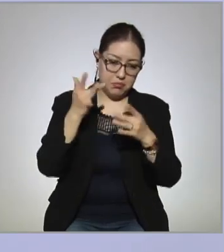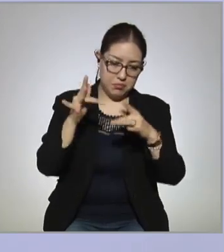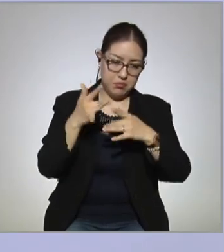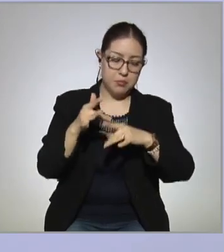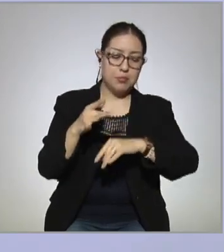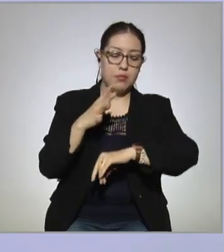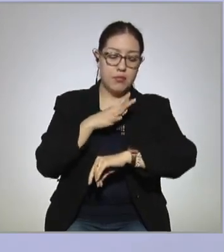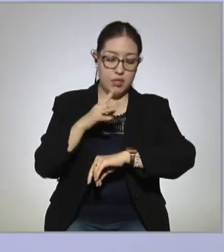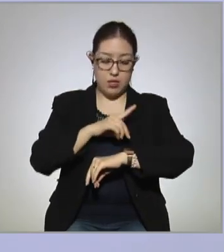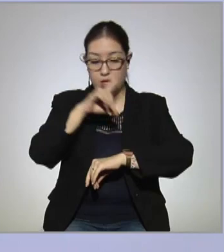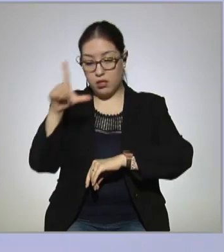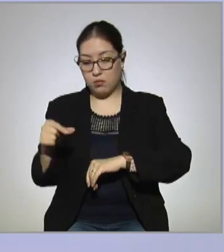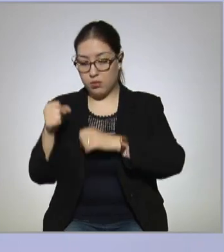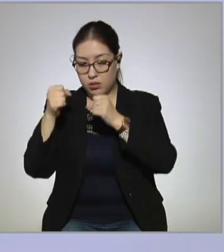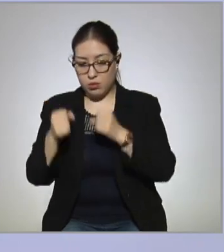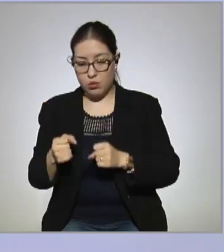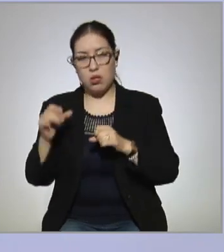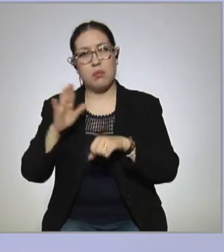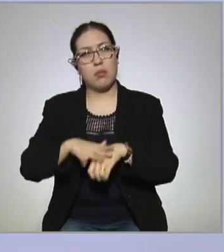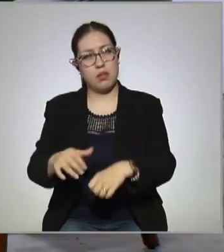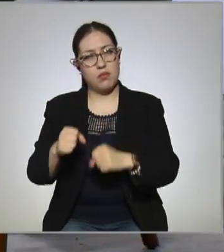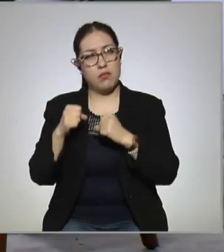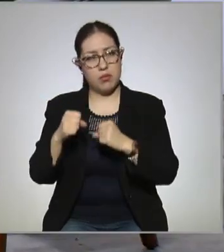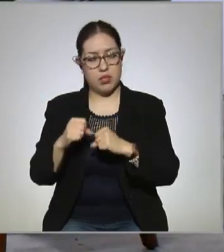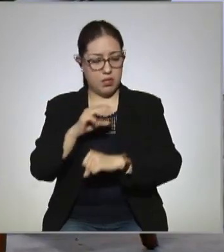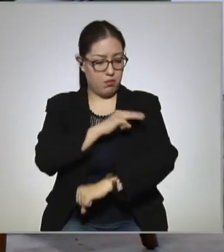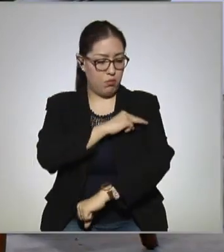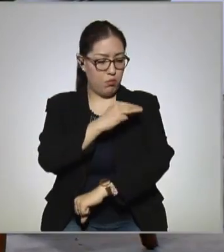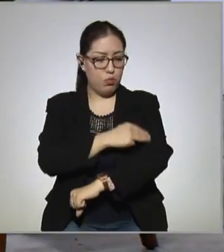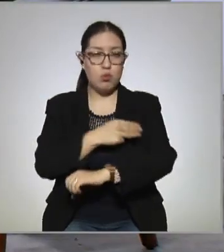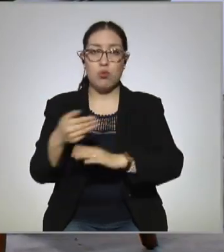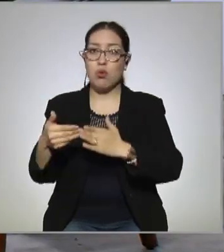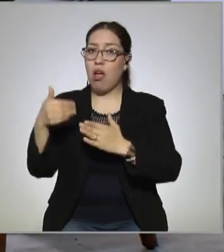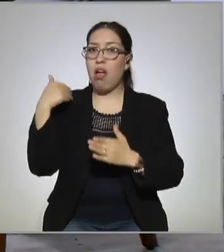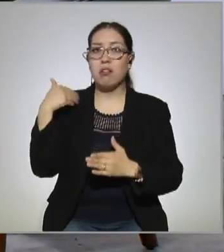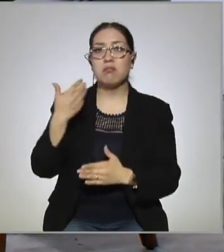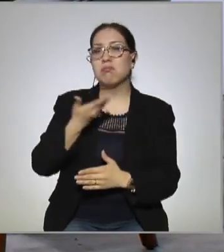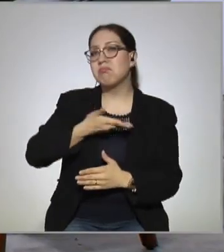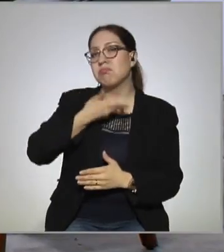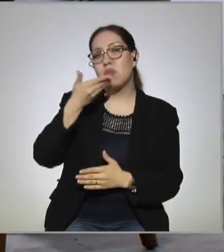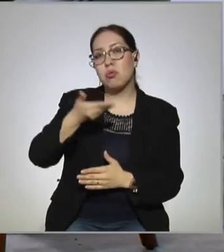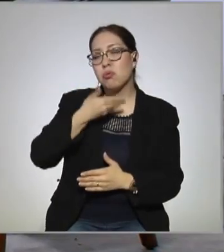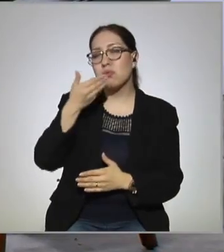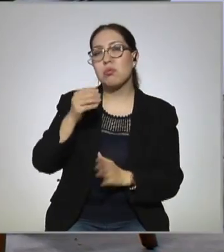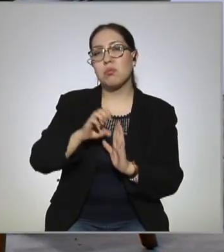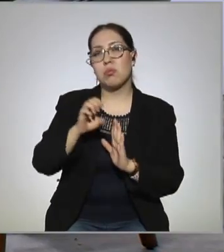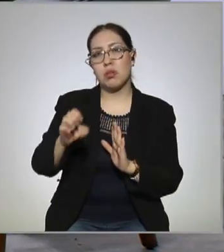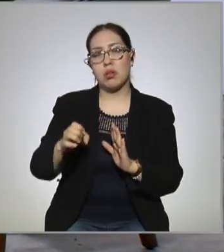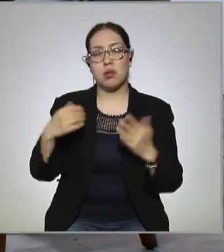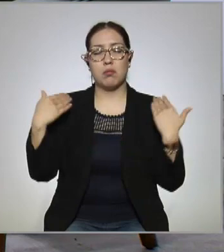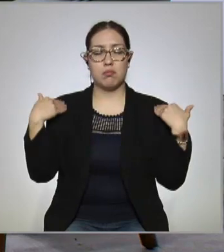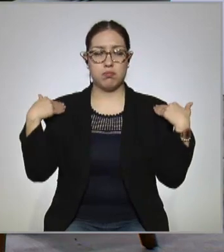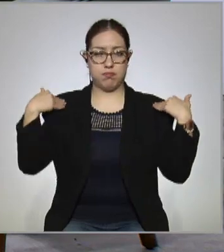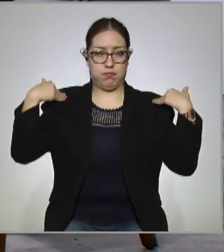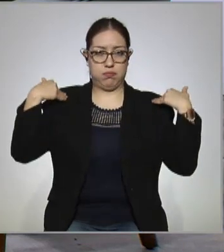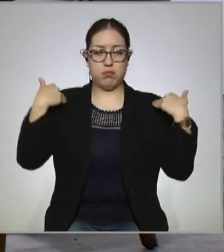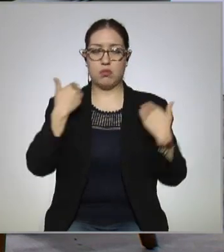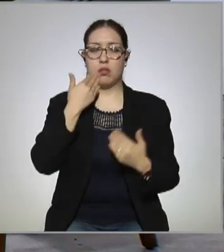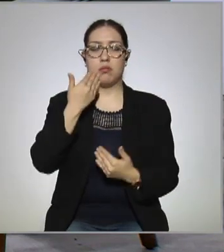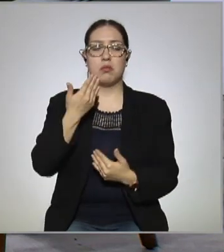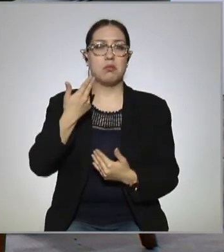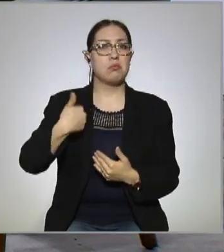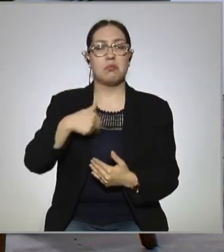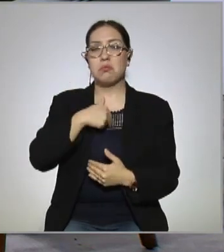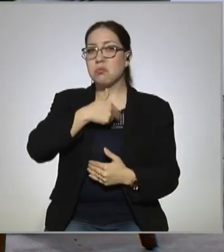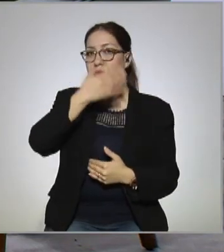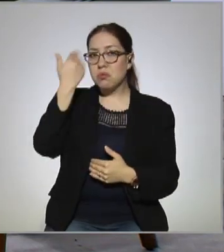dar seguridad. El fortalecer músculos que no estamos acostumbrados a fortalecer, como estabilizadores de la escápula, que uno no aprende cómo